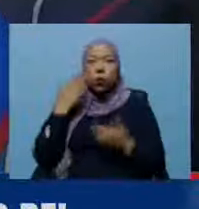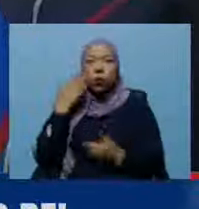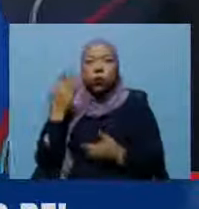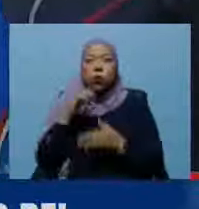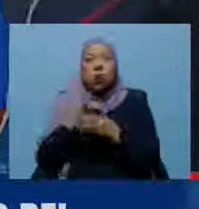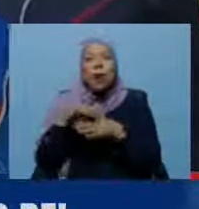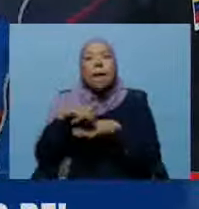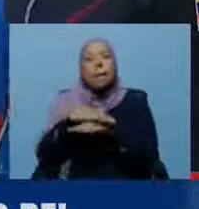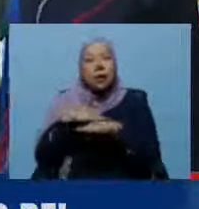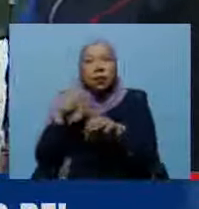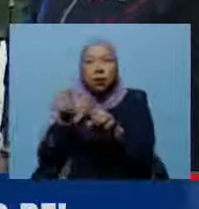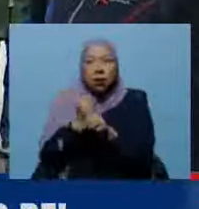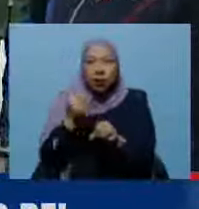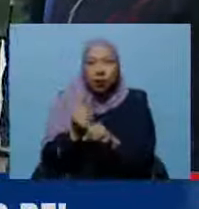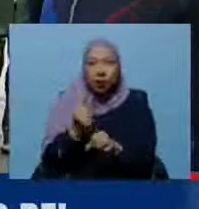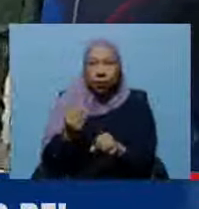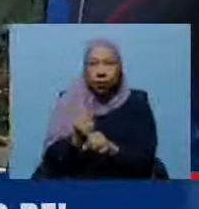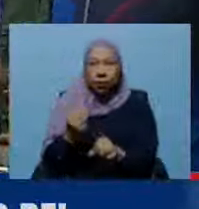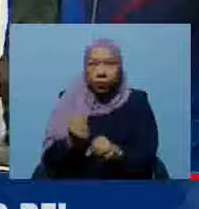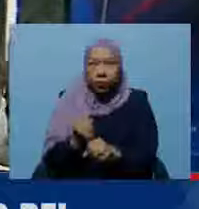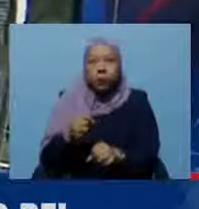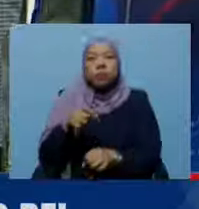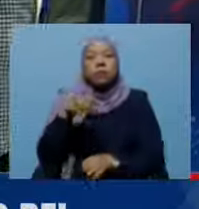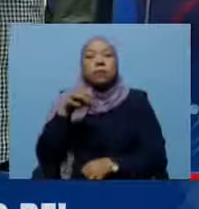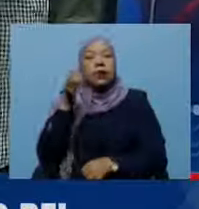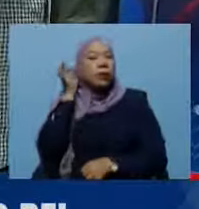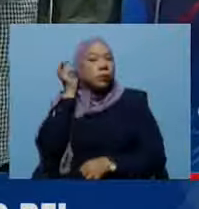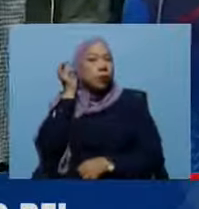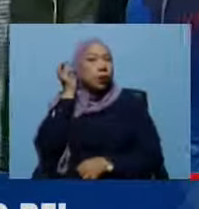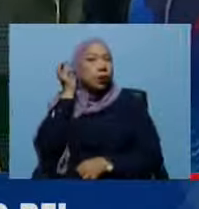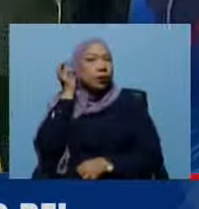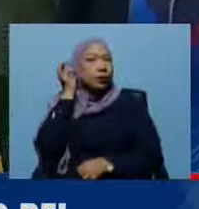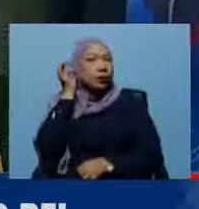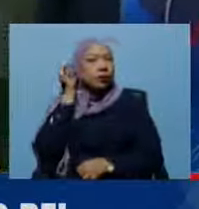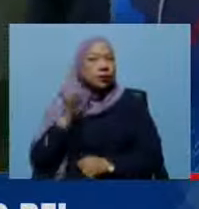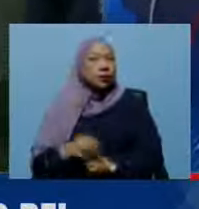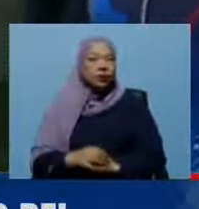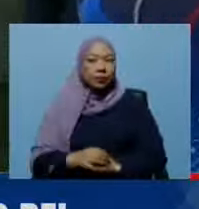compañero ministro del Trabajo, Cilia, Ramón, ponte aquí.